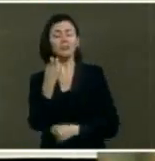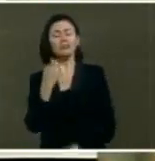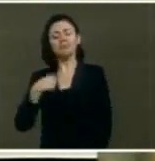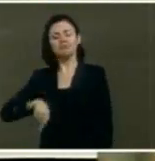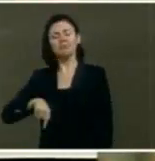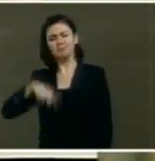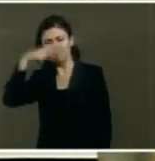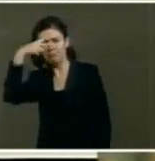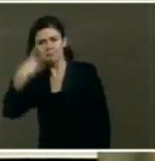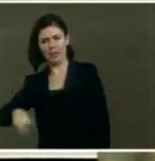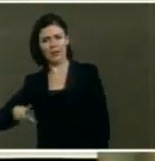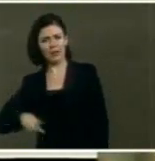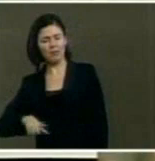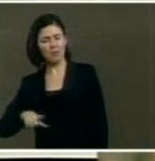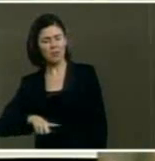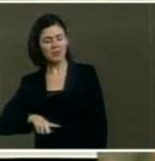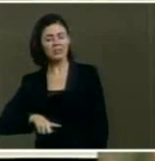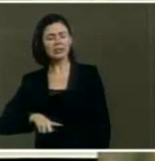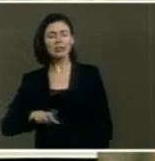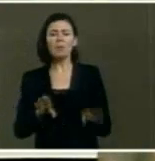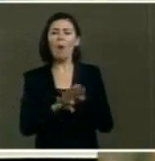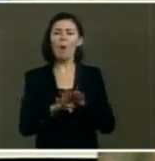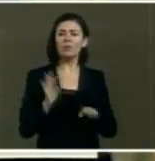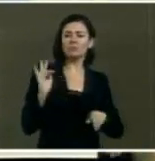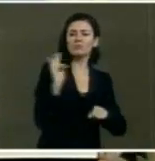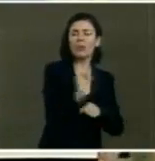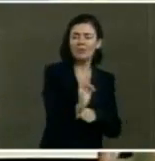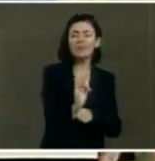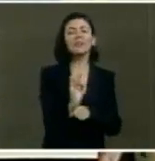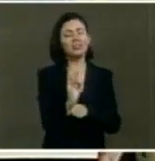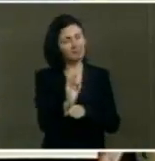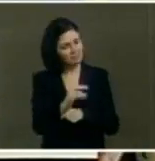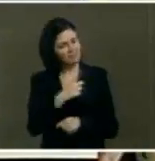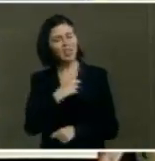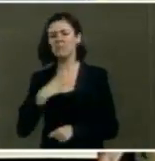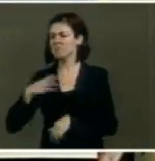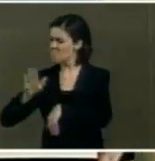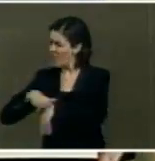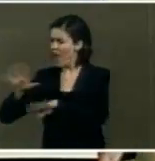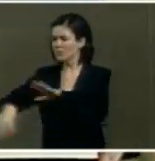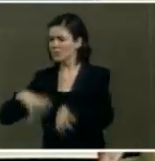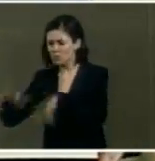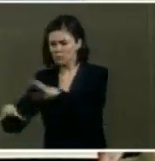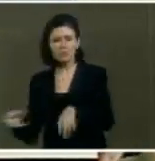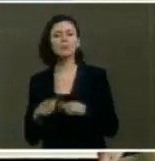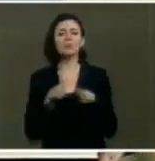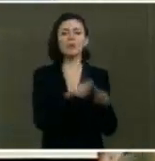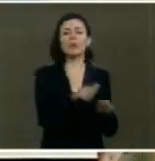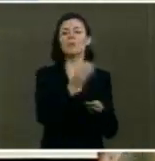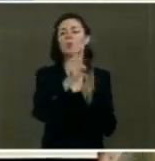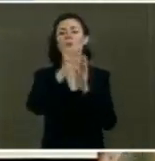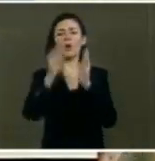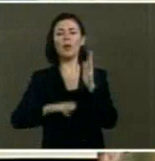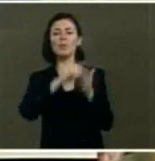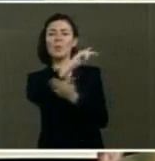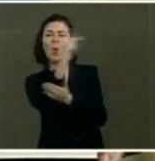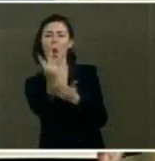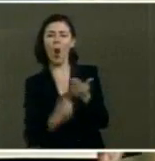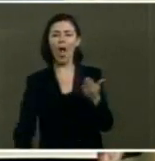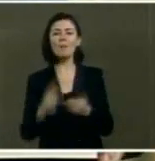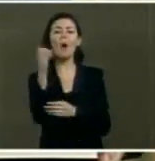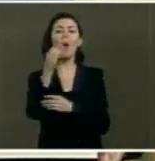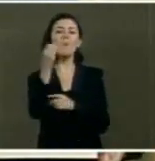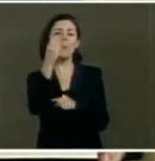la pérdida aumentando más que proporcionalmente la ayuda que damos a este sector a través de programas como Oportunidades y